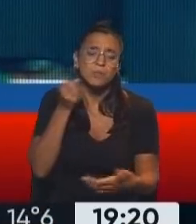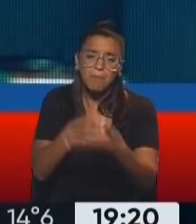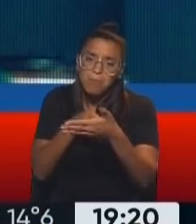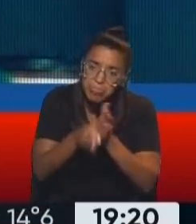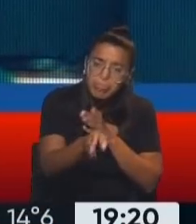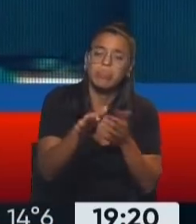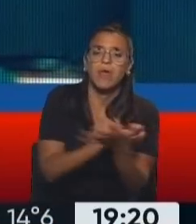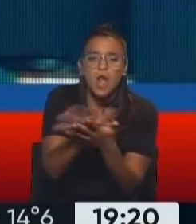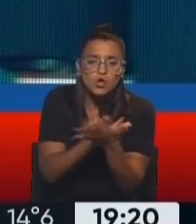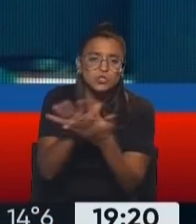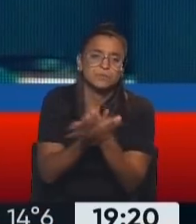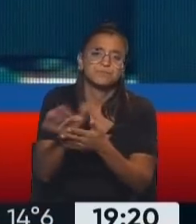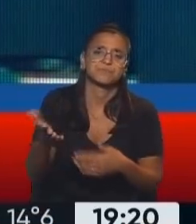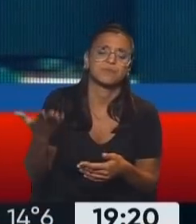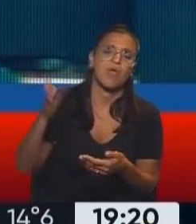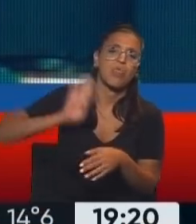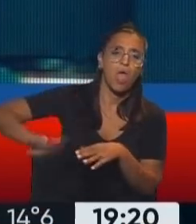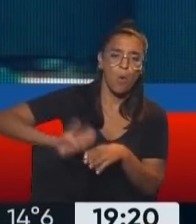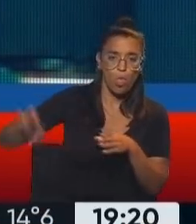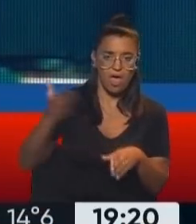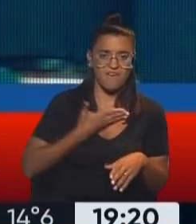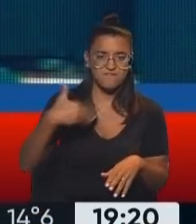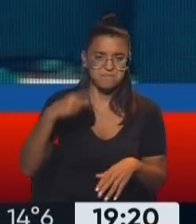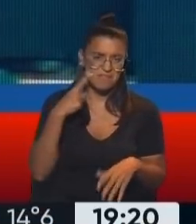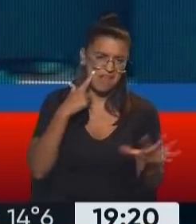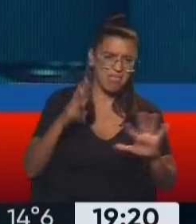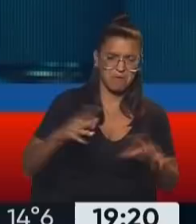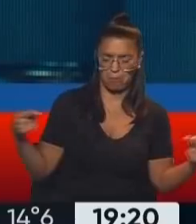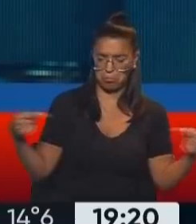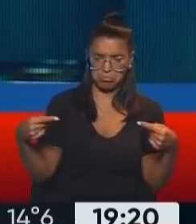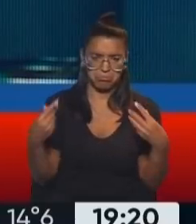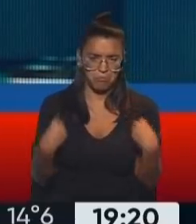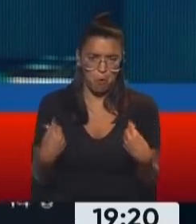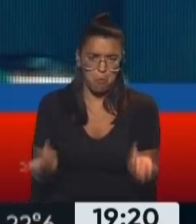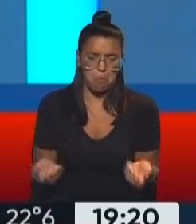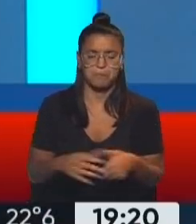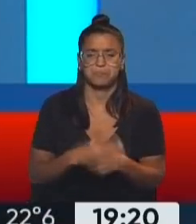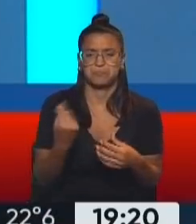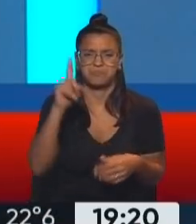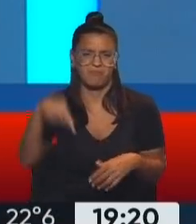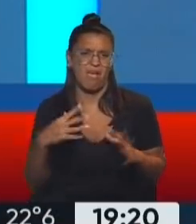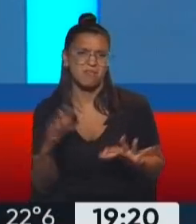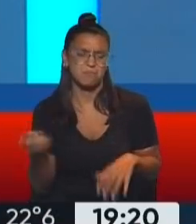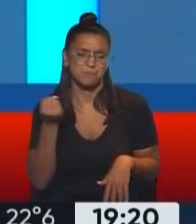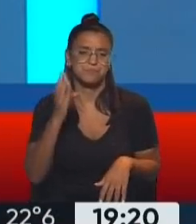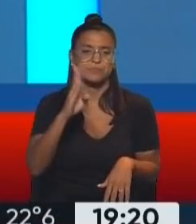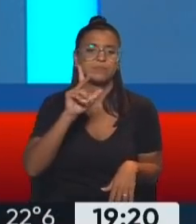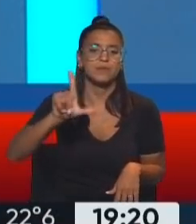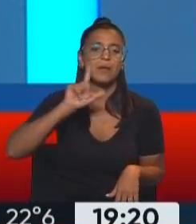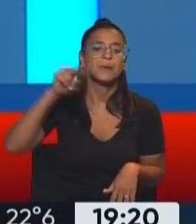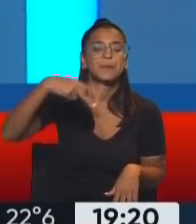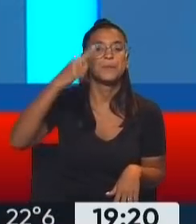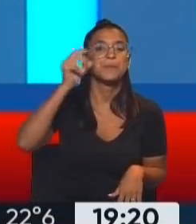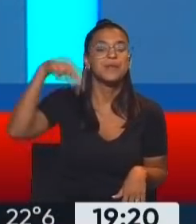la renegociación con la de la deuda del Fondo Monetario Internacional si no tiene nada que ver una cosa en principio con la otra? Porque Anthony Blinken es